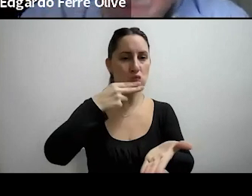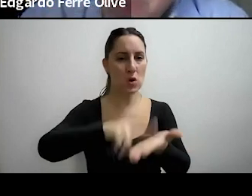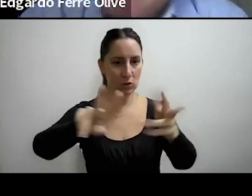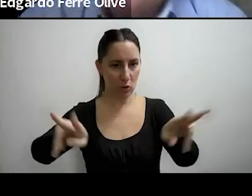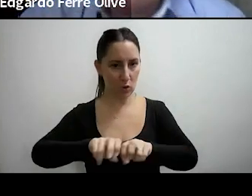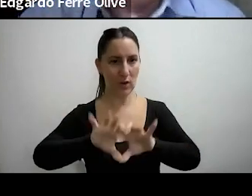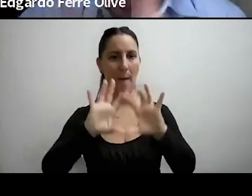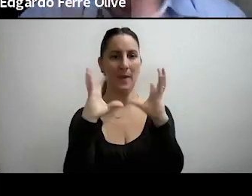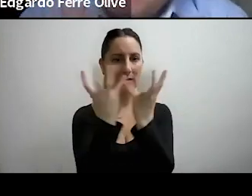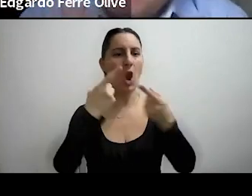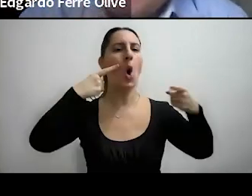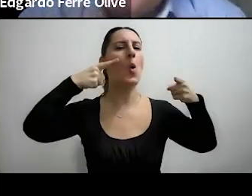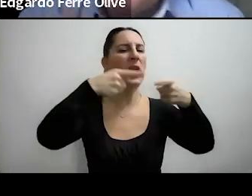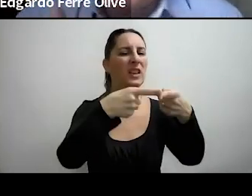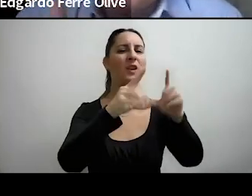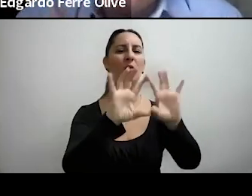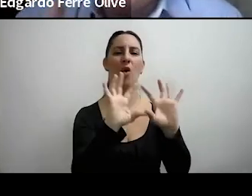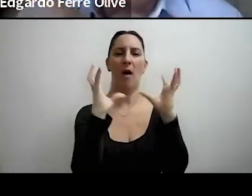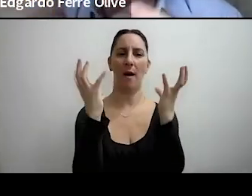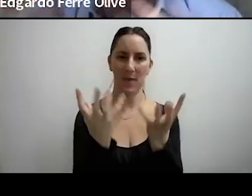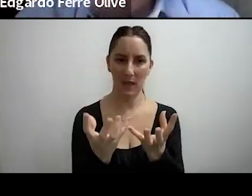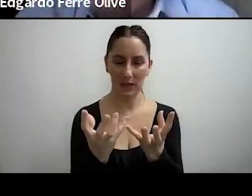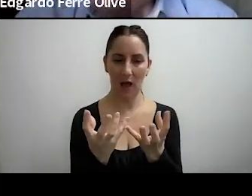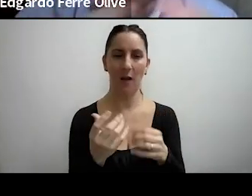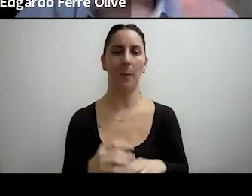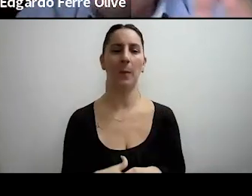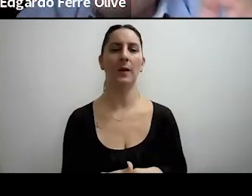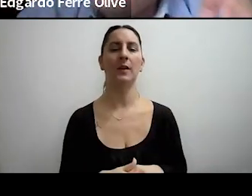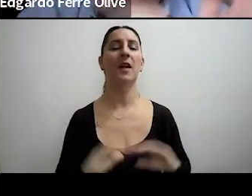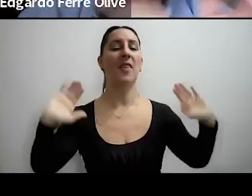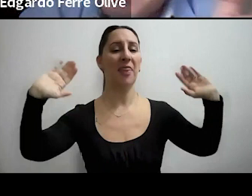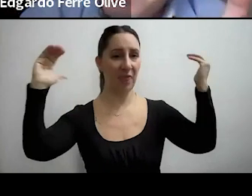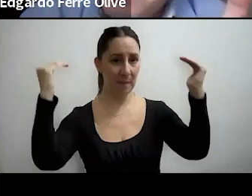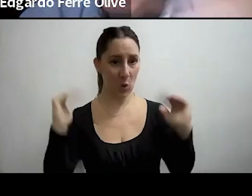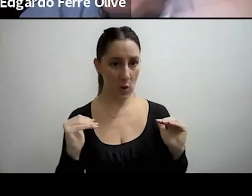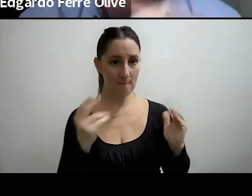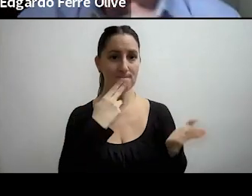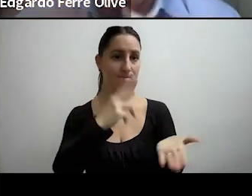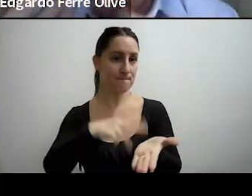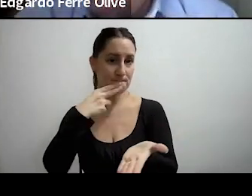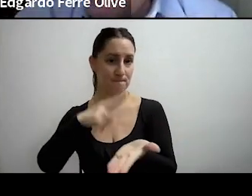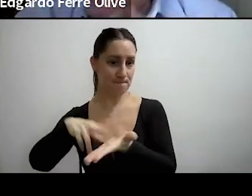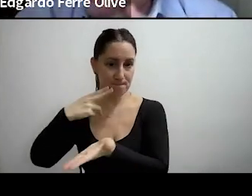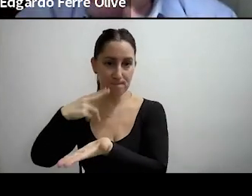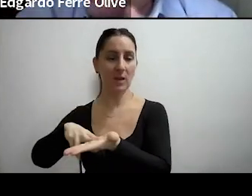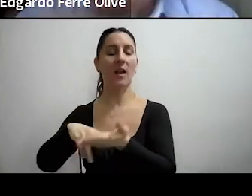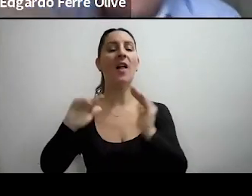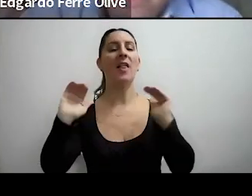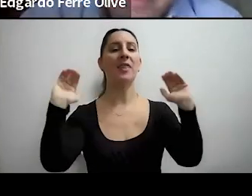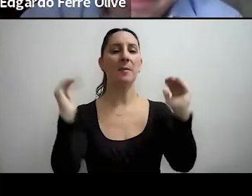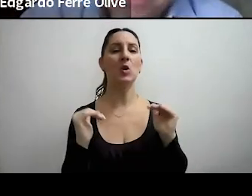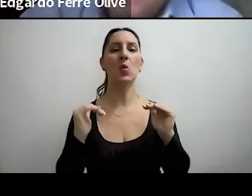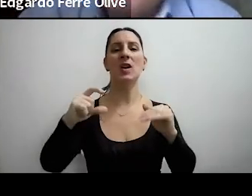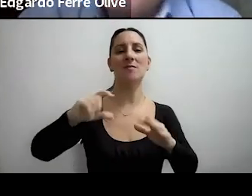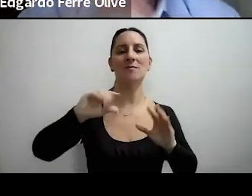finalidad ambiental, y con esa finalidad ambiental también disminuir ciertos tributos de carácter regresivo, disminuir cargas sociales